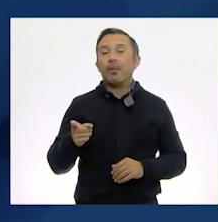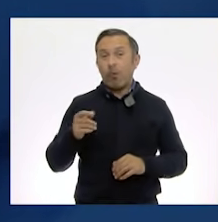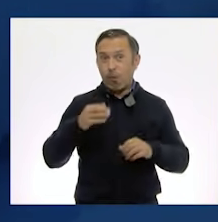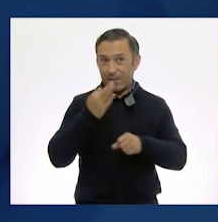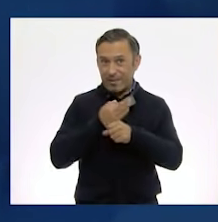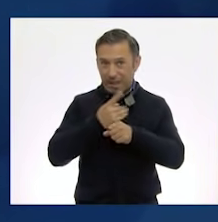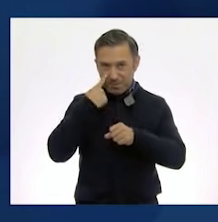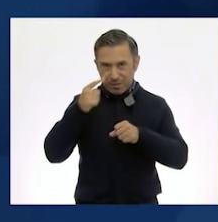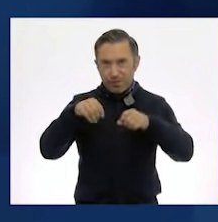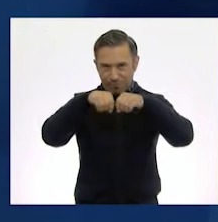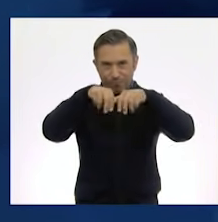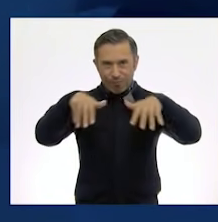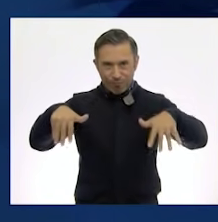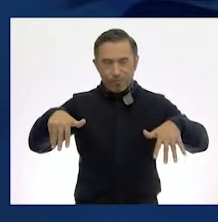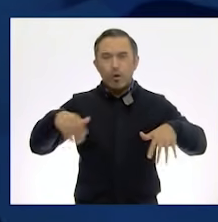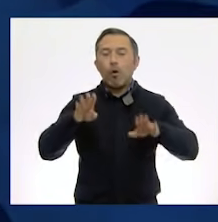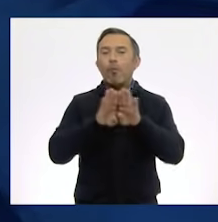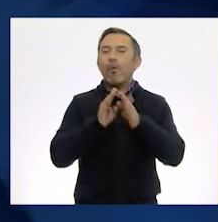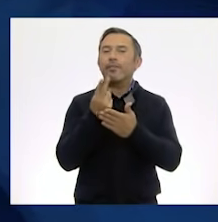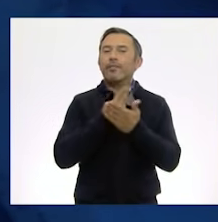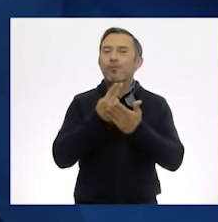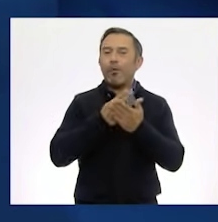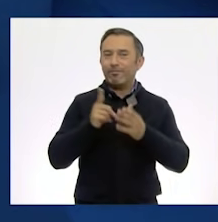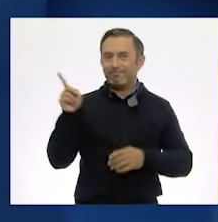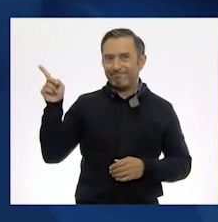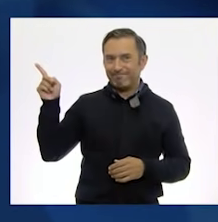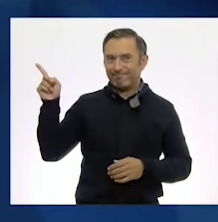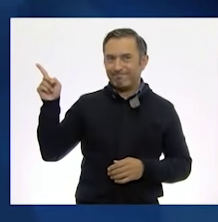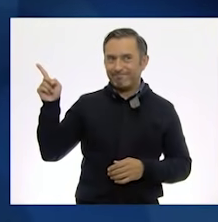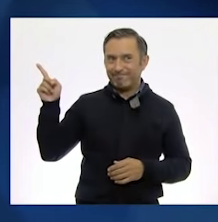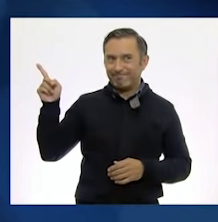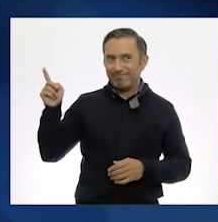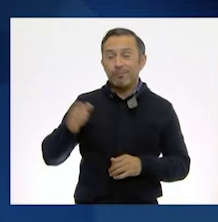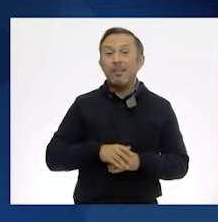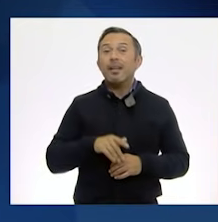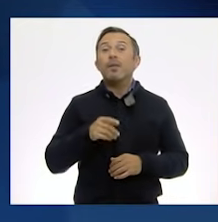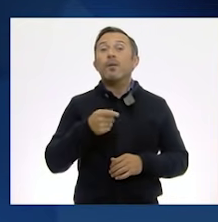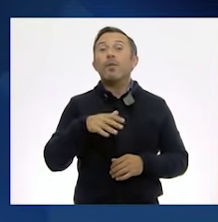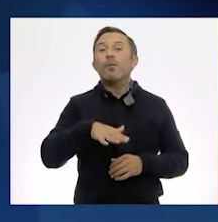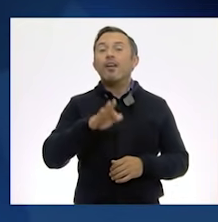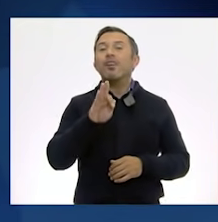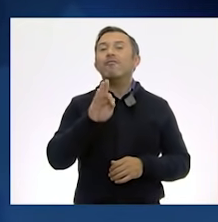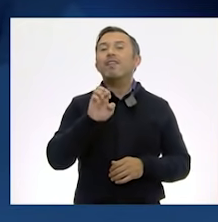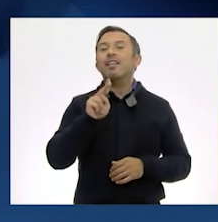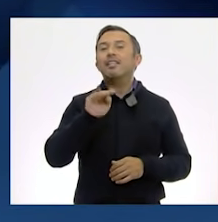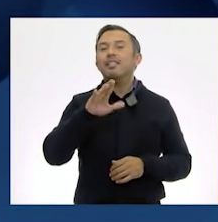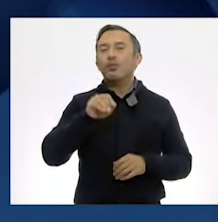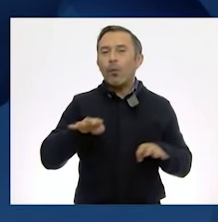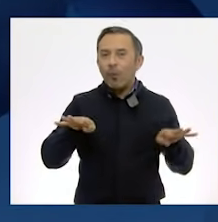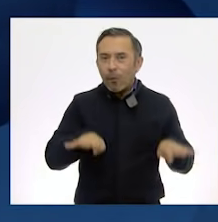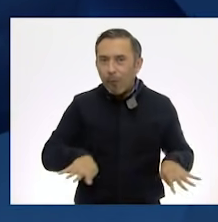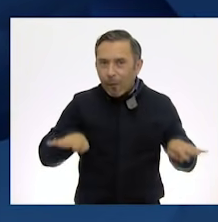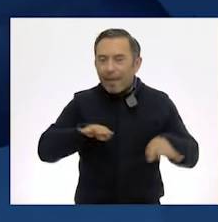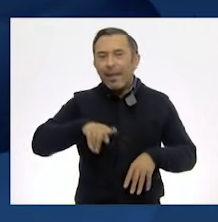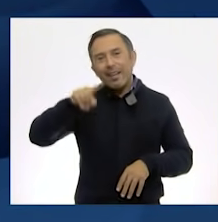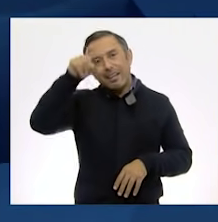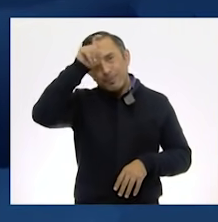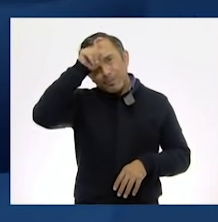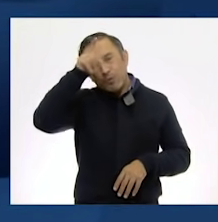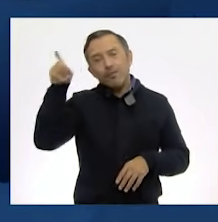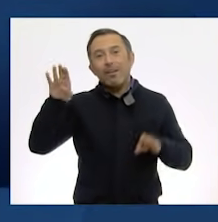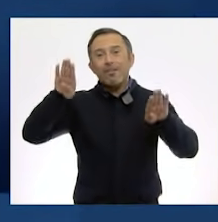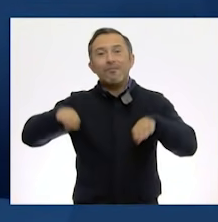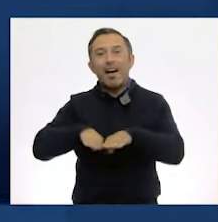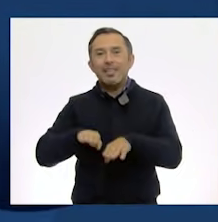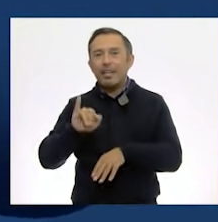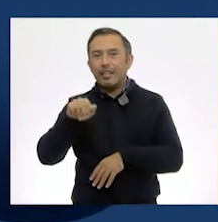están viendo en su pantalla. El comercio impulsado por los fenicios, egipcios y la cultura del Valle del Indo